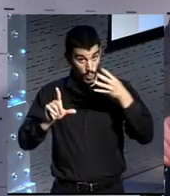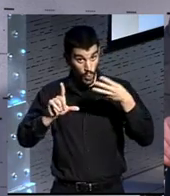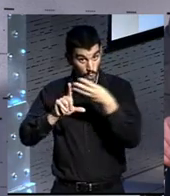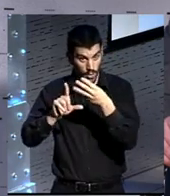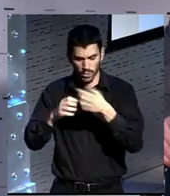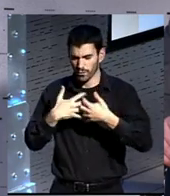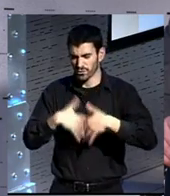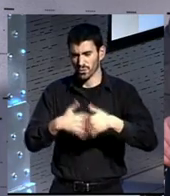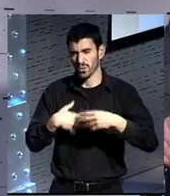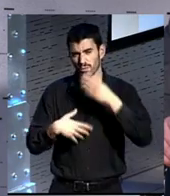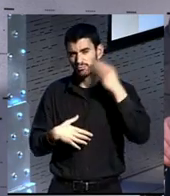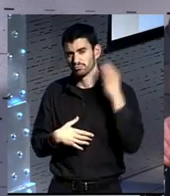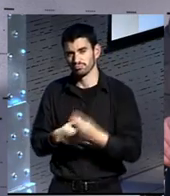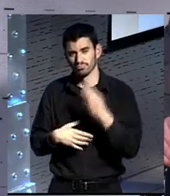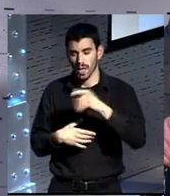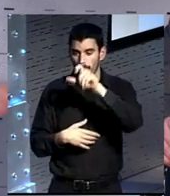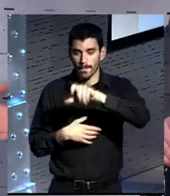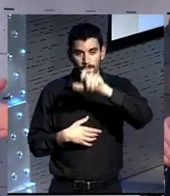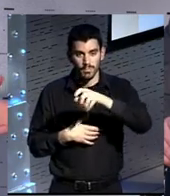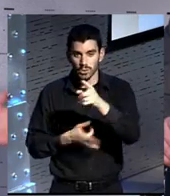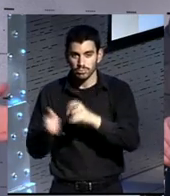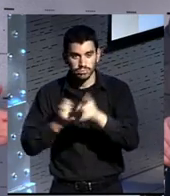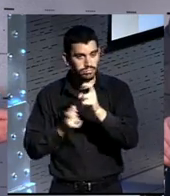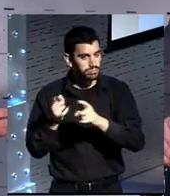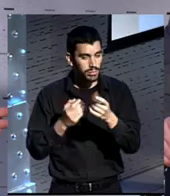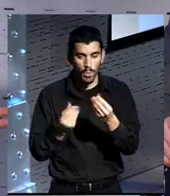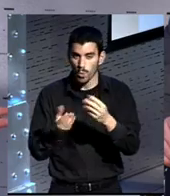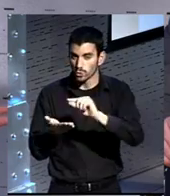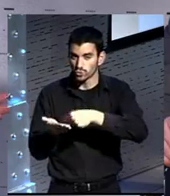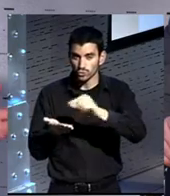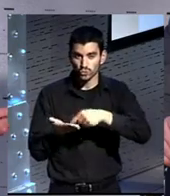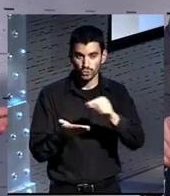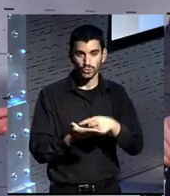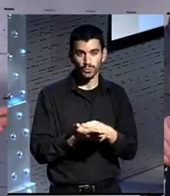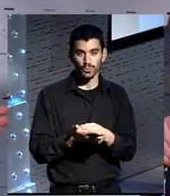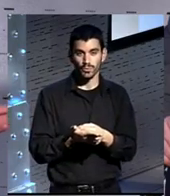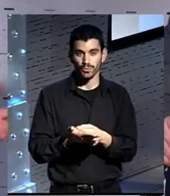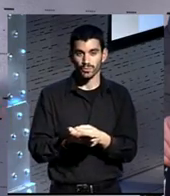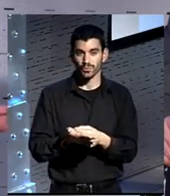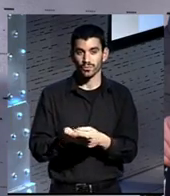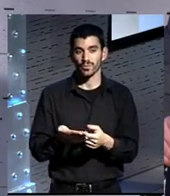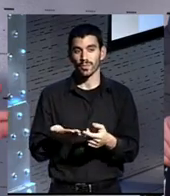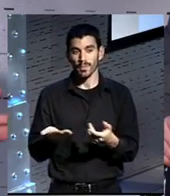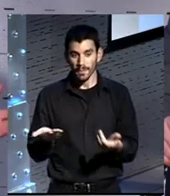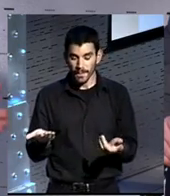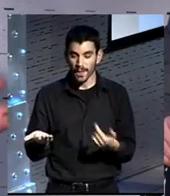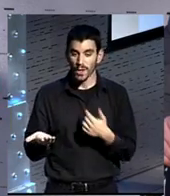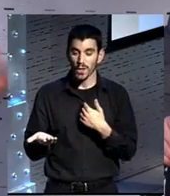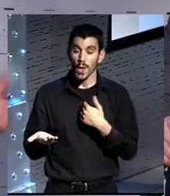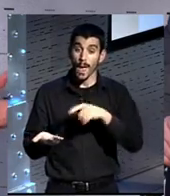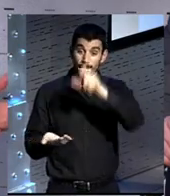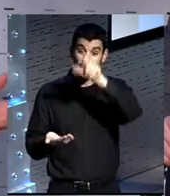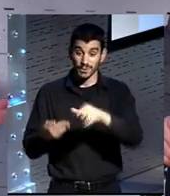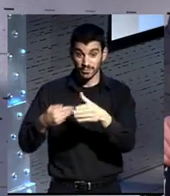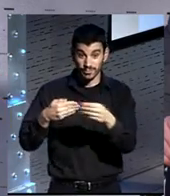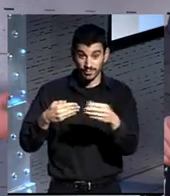captando muchísimo cliente. Es verdad que es ese cliente que comentabas, yo le llamo nativo digital, o es el que no ve lo